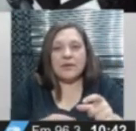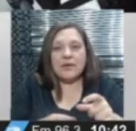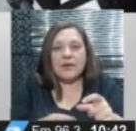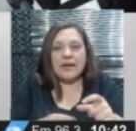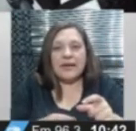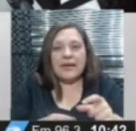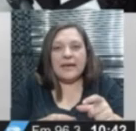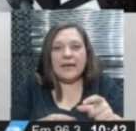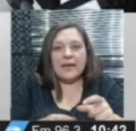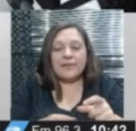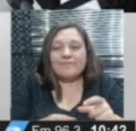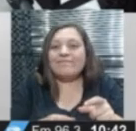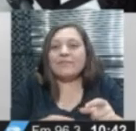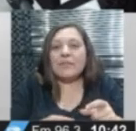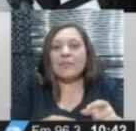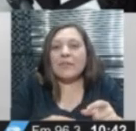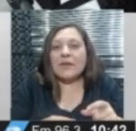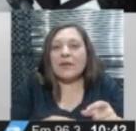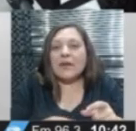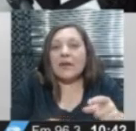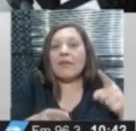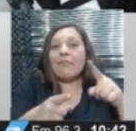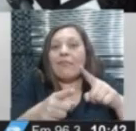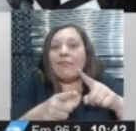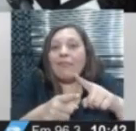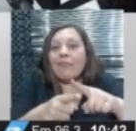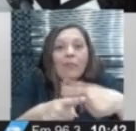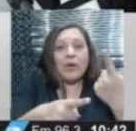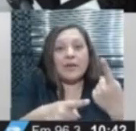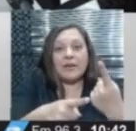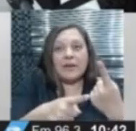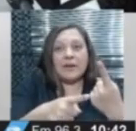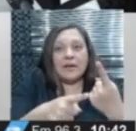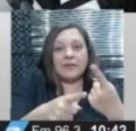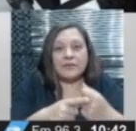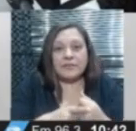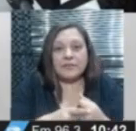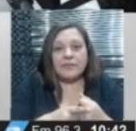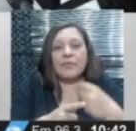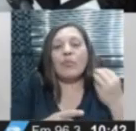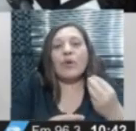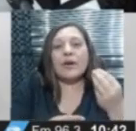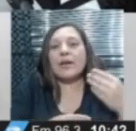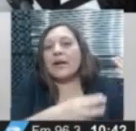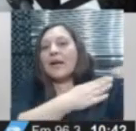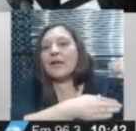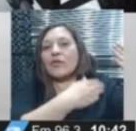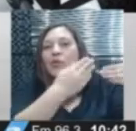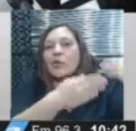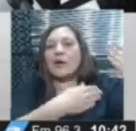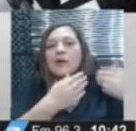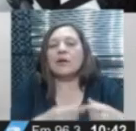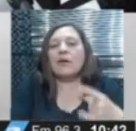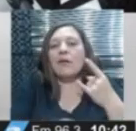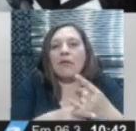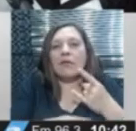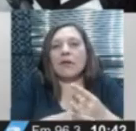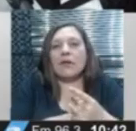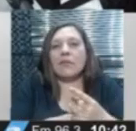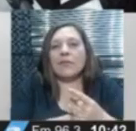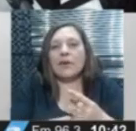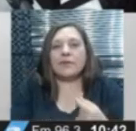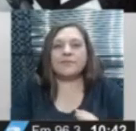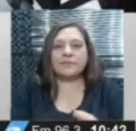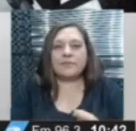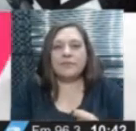nos tome como sujetos políticos porque en los libros de historia siempre se nos tomó como sujetos folclóricos 25 de mayo